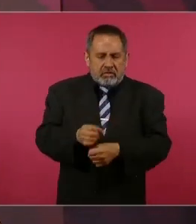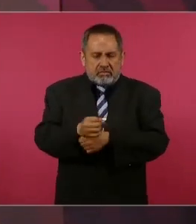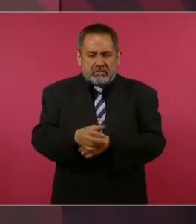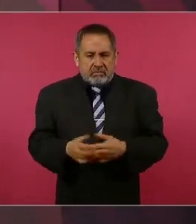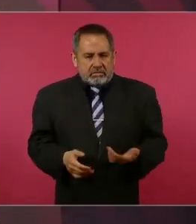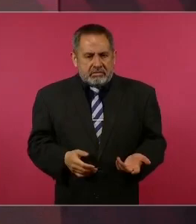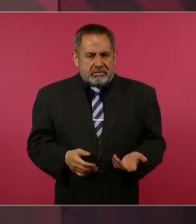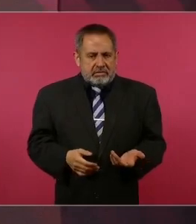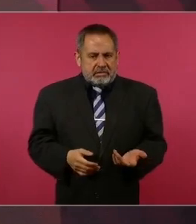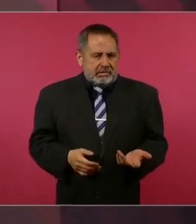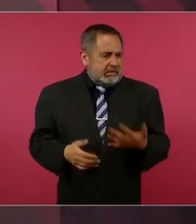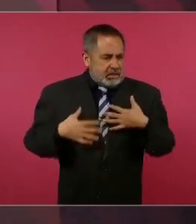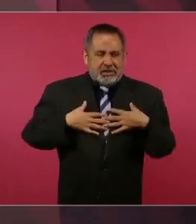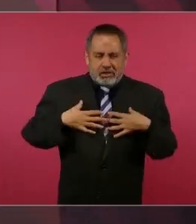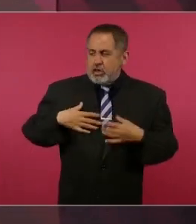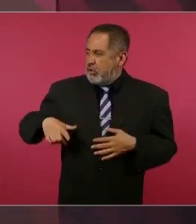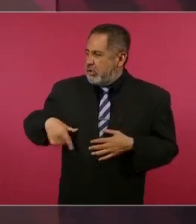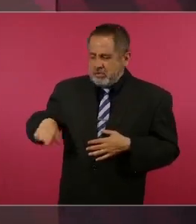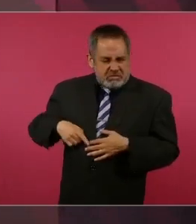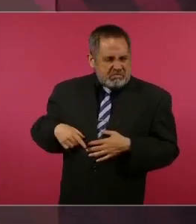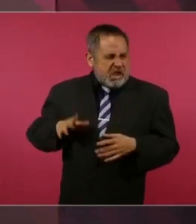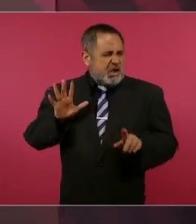nosotros reprimiéramos,